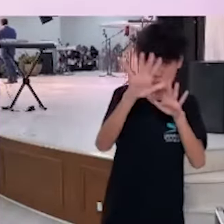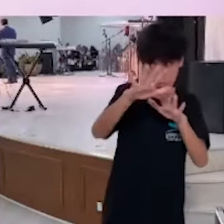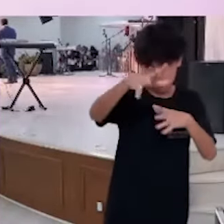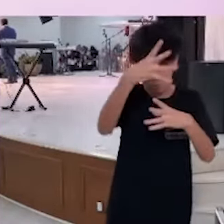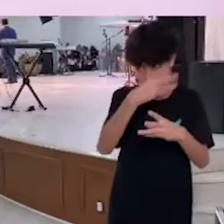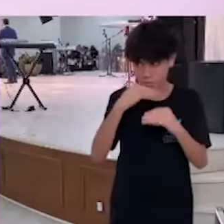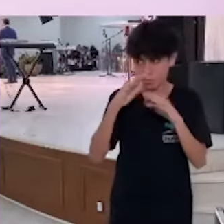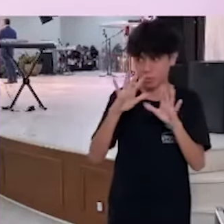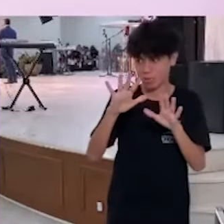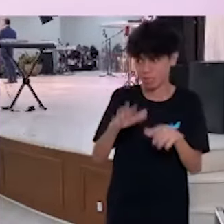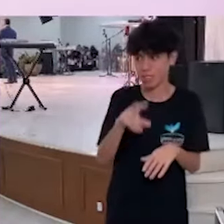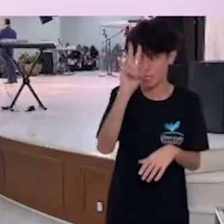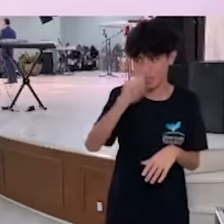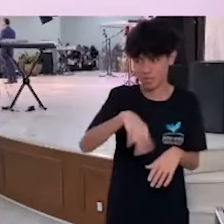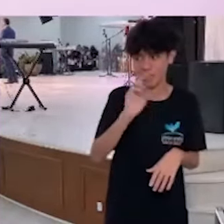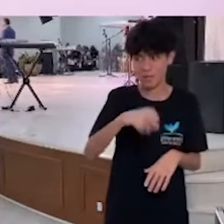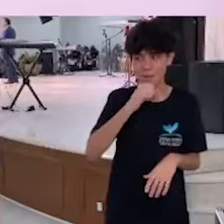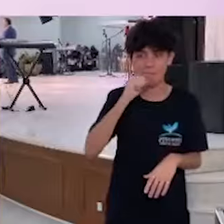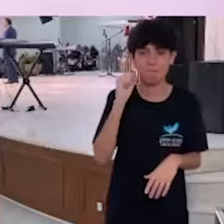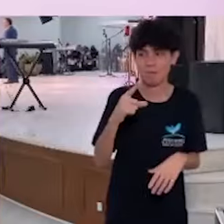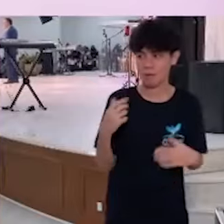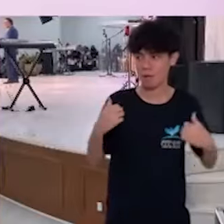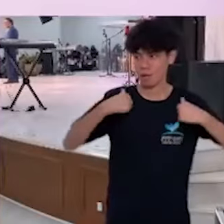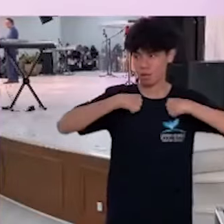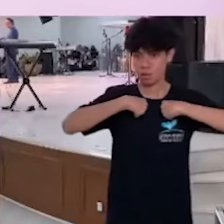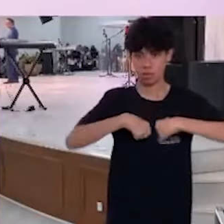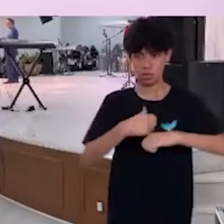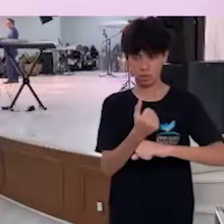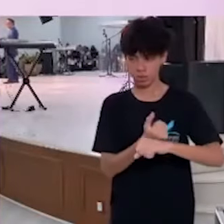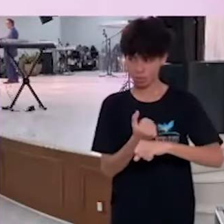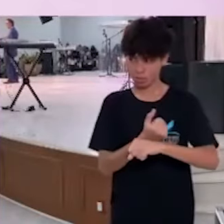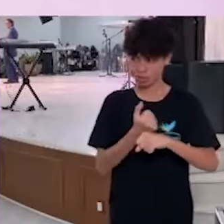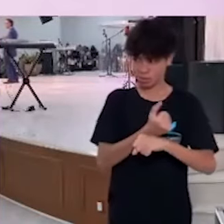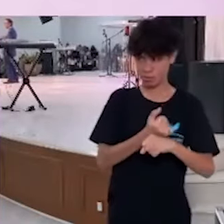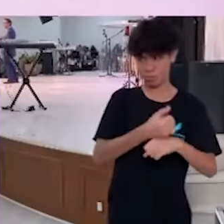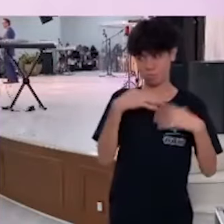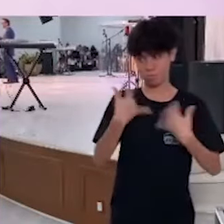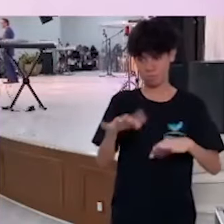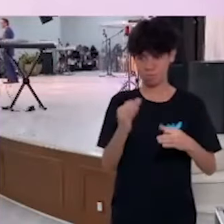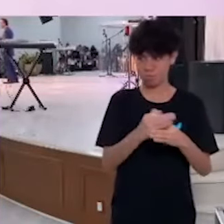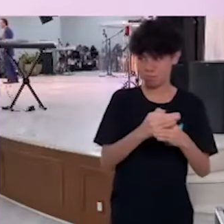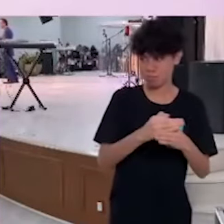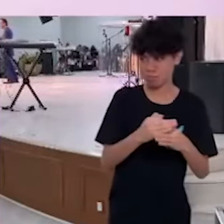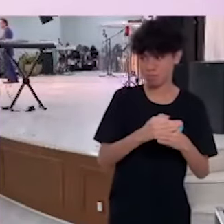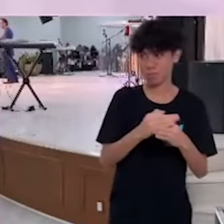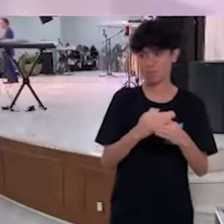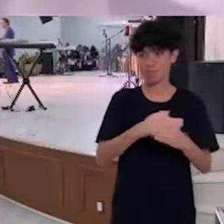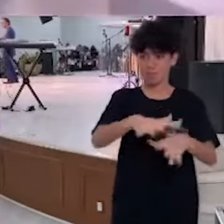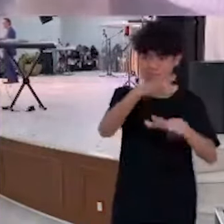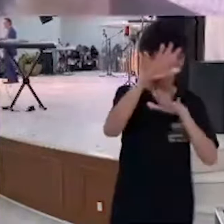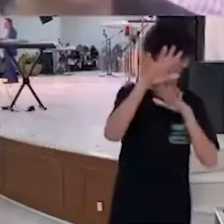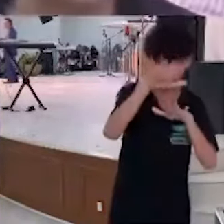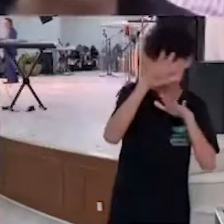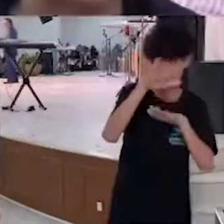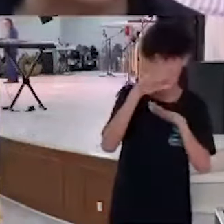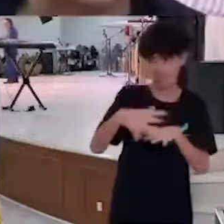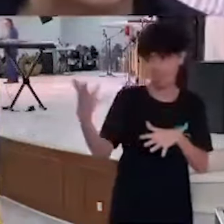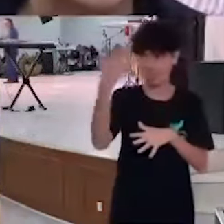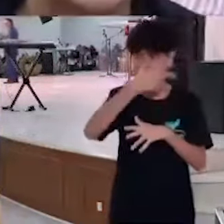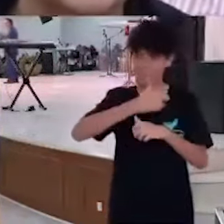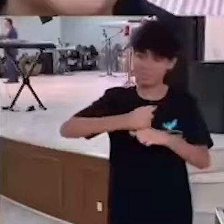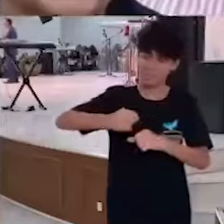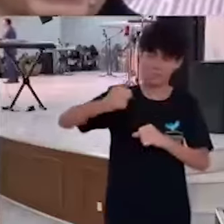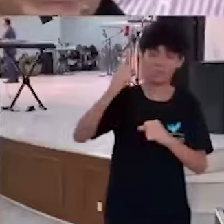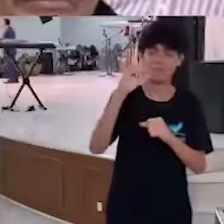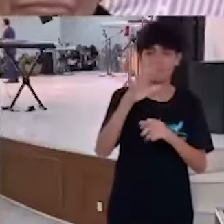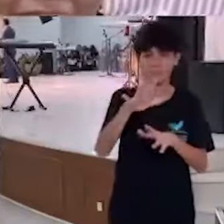usted es morenito, le resalta, pastor, ¿verdad? Y el otro está, ¡ay, soy moreno porque el sol me miró! Y un montón de... empiezan a